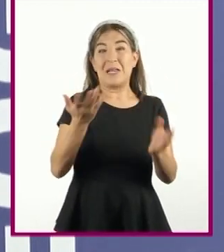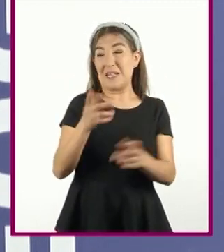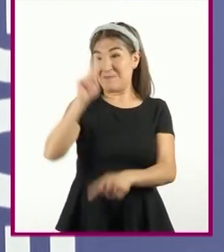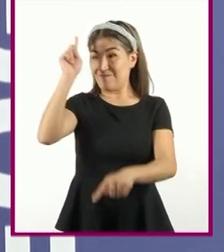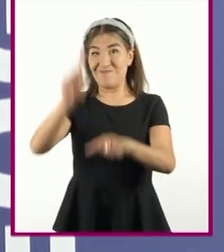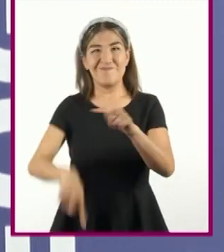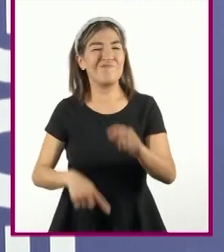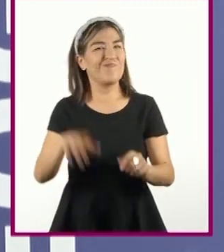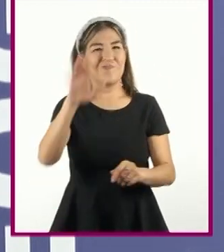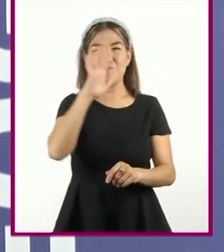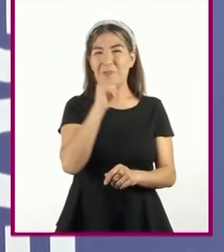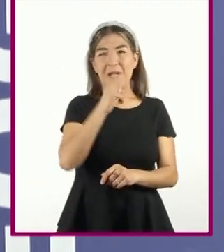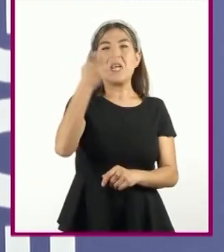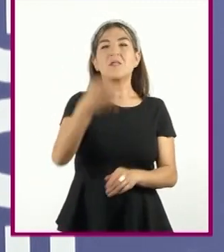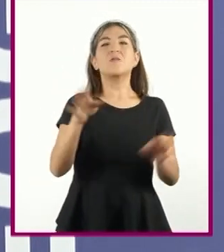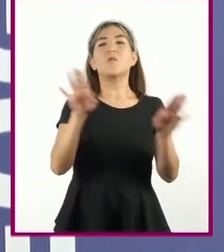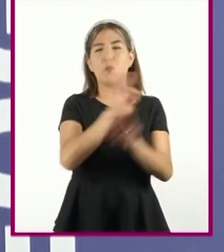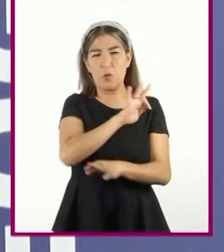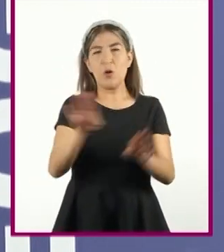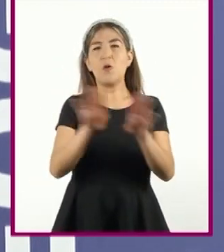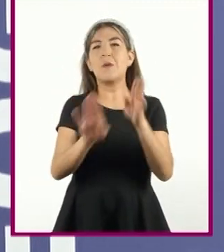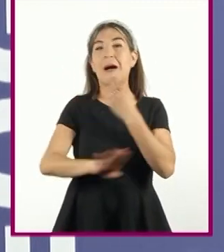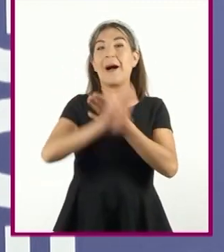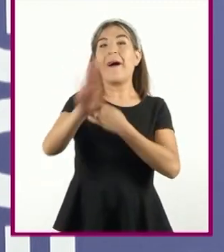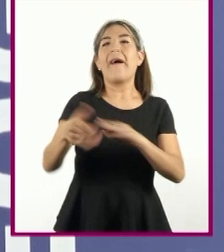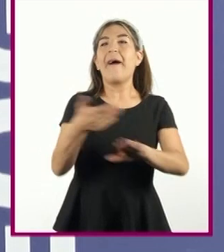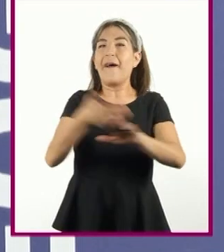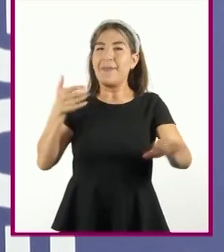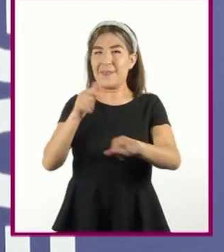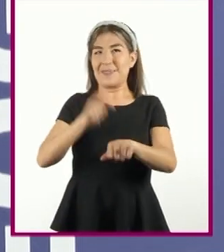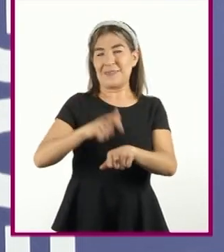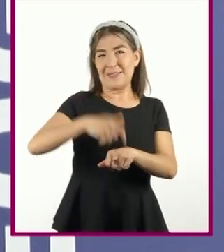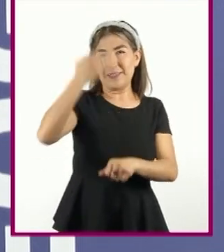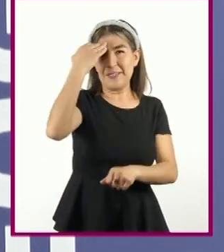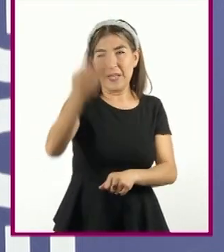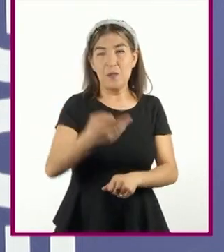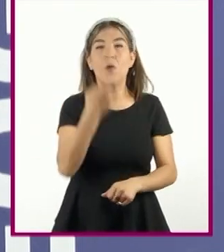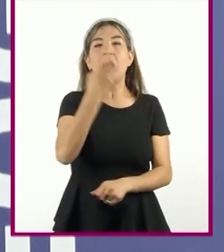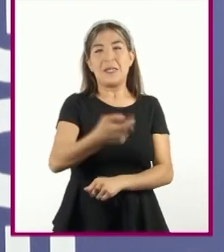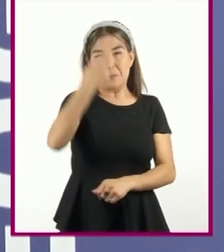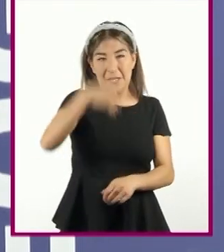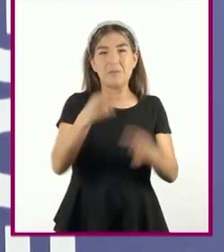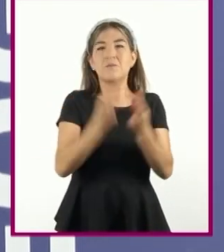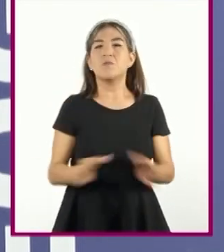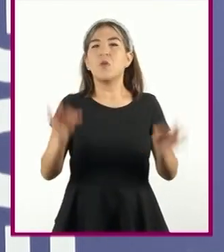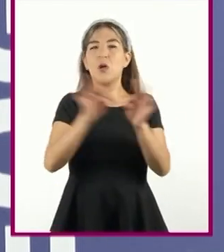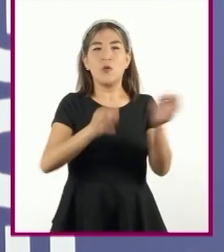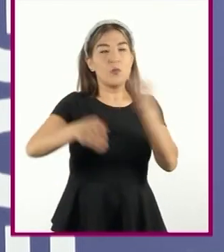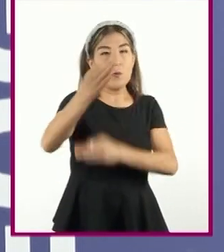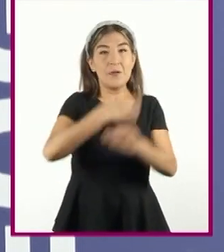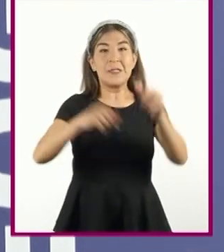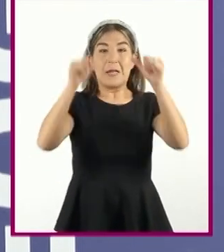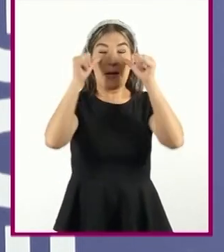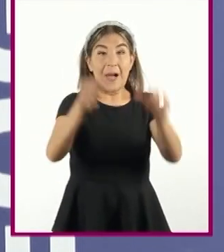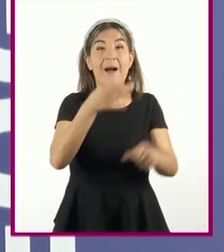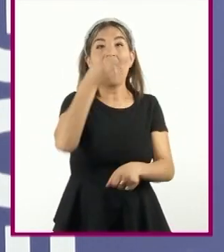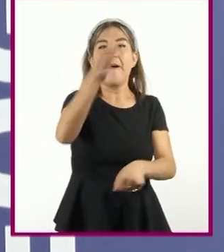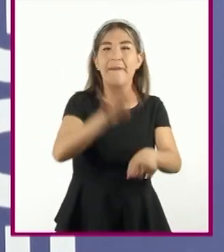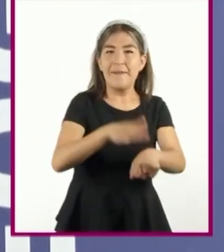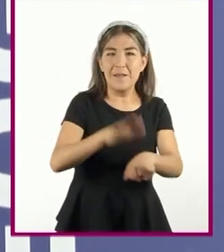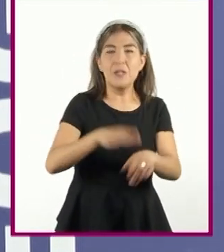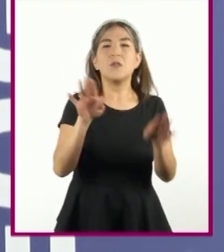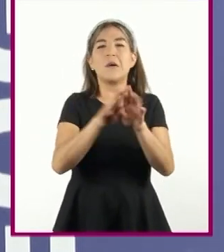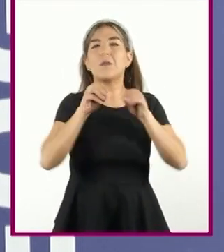ya que estos pueden prevenirse en el tiempo. De ahí la importancia de estar atentos a los avisos